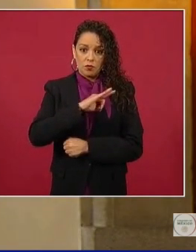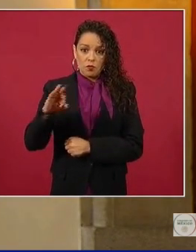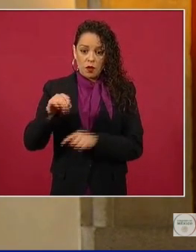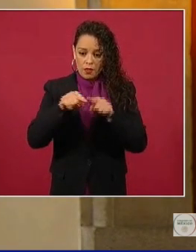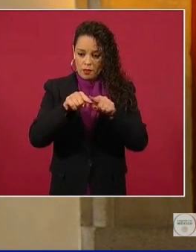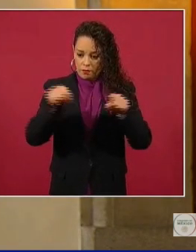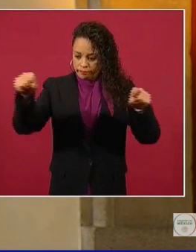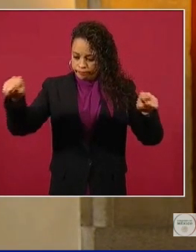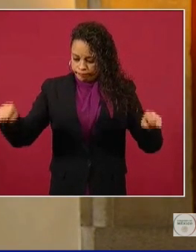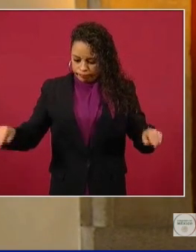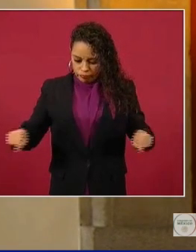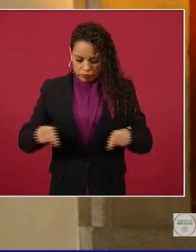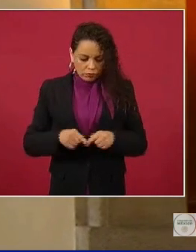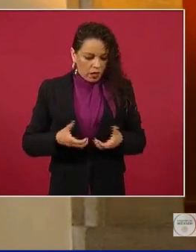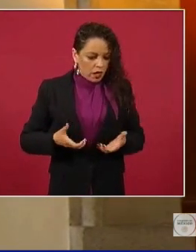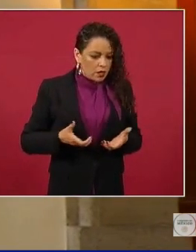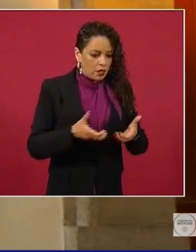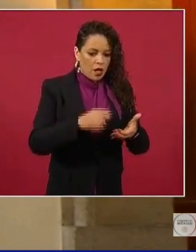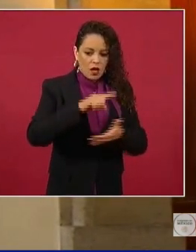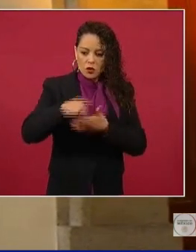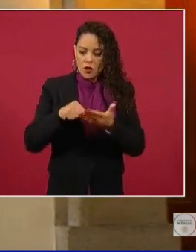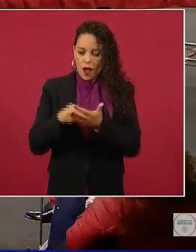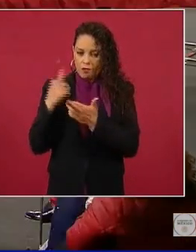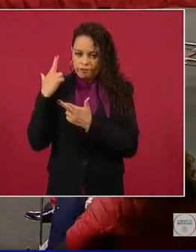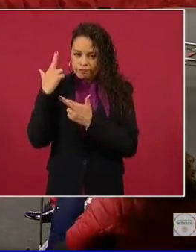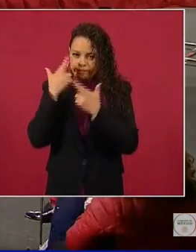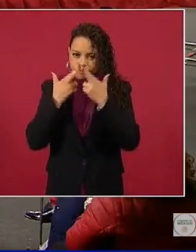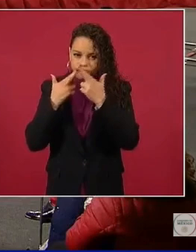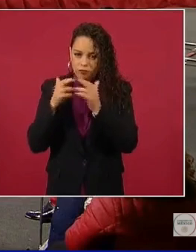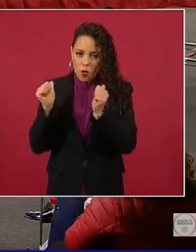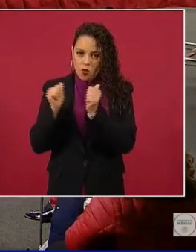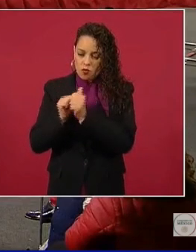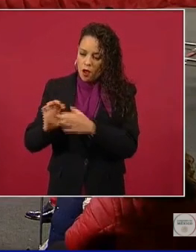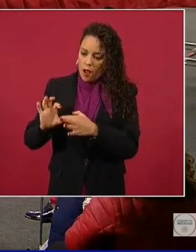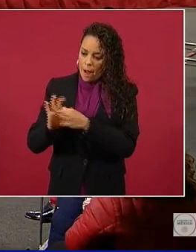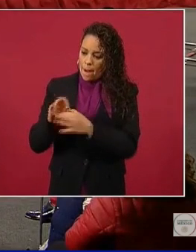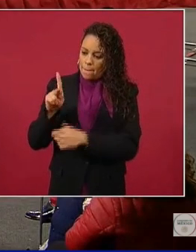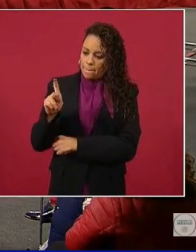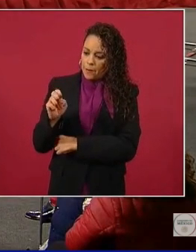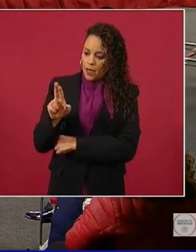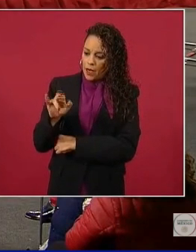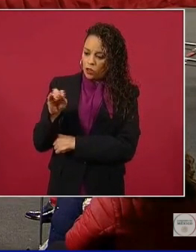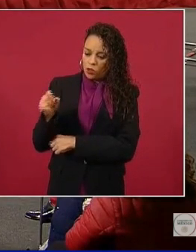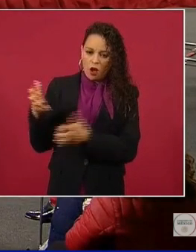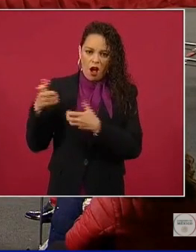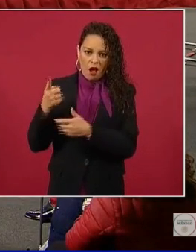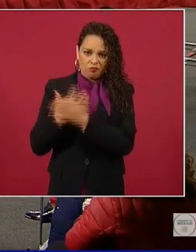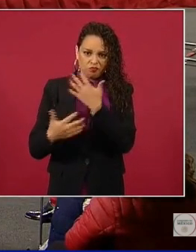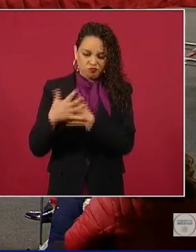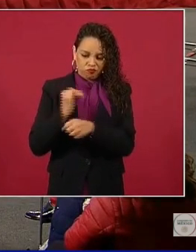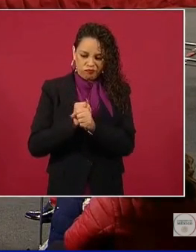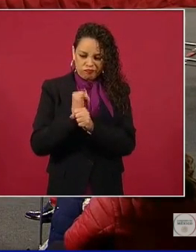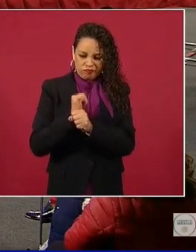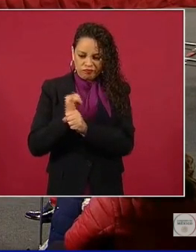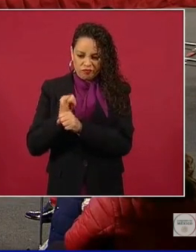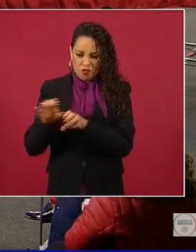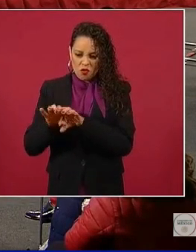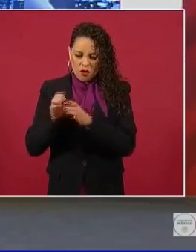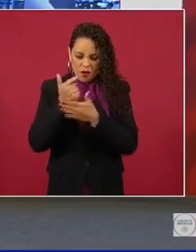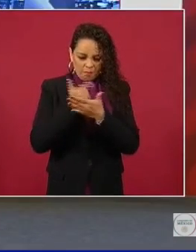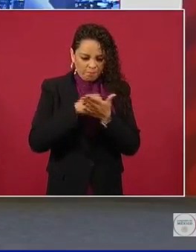calles lugares y junto con los peritos de la fiscalía poder realizar alguna logística